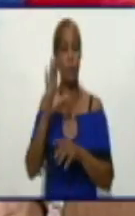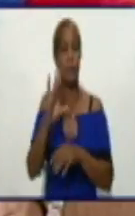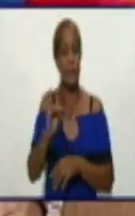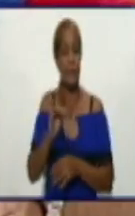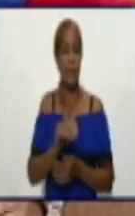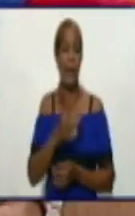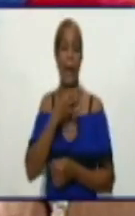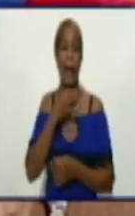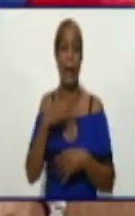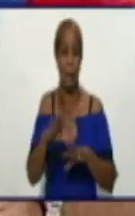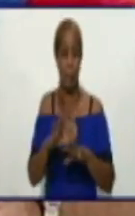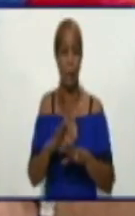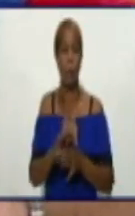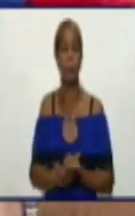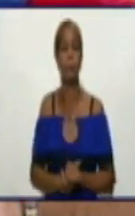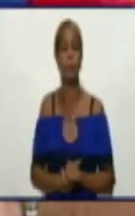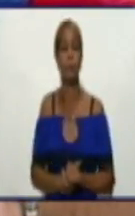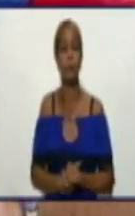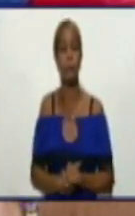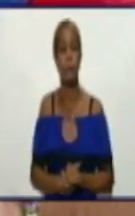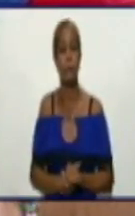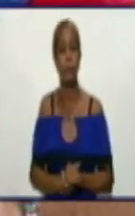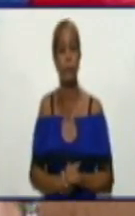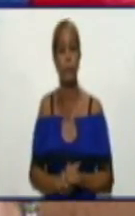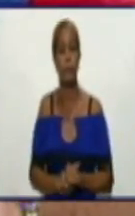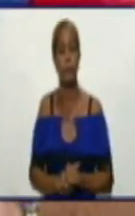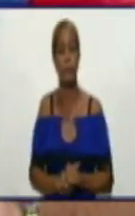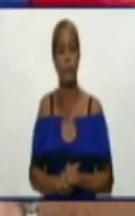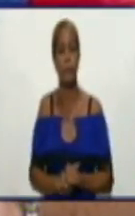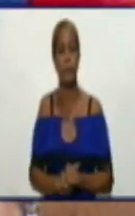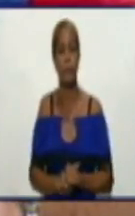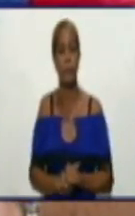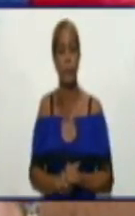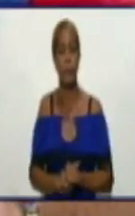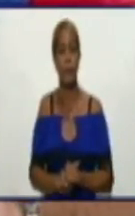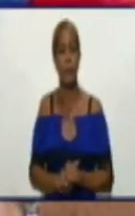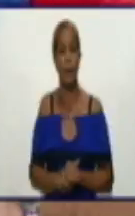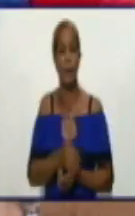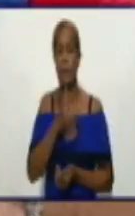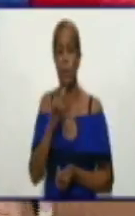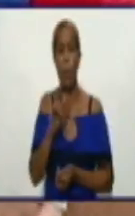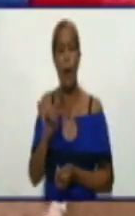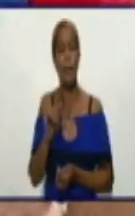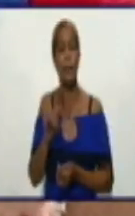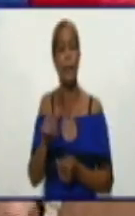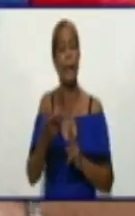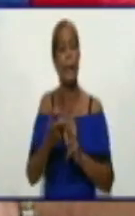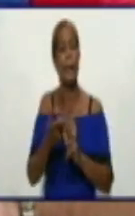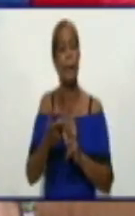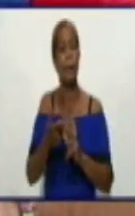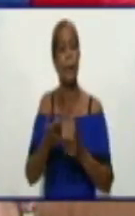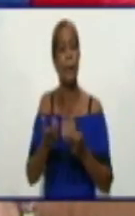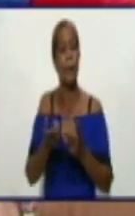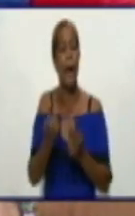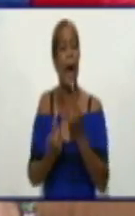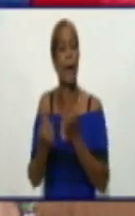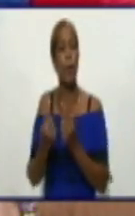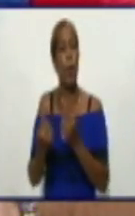utiliza fundamentalmente para definir un medio de transporte que es construido con partes y piezas de otro vehículo y que